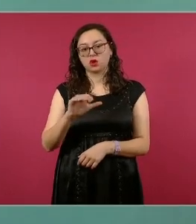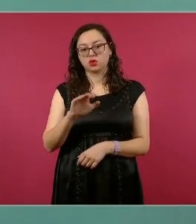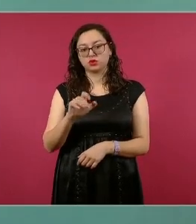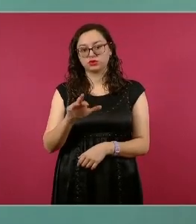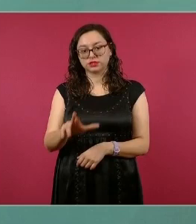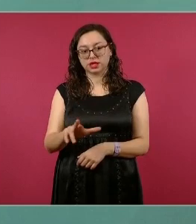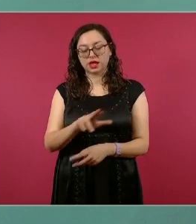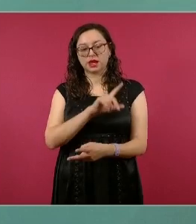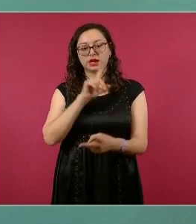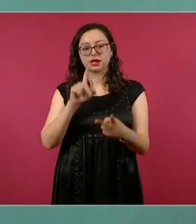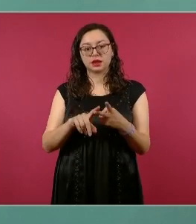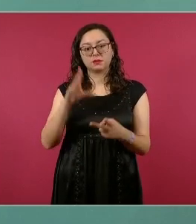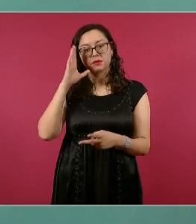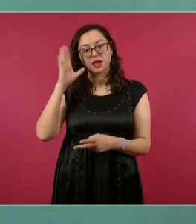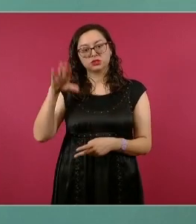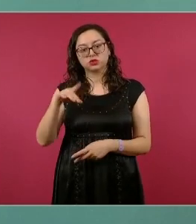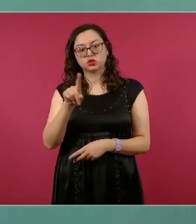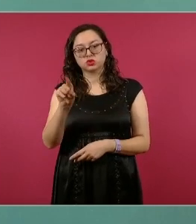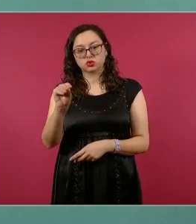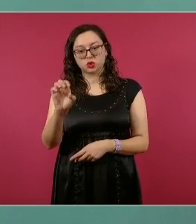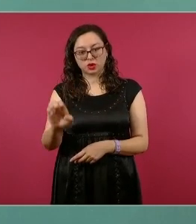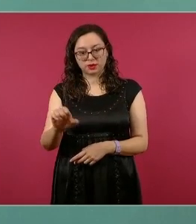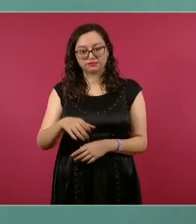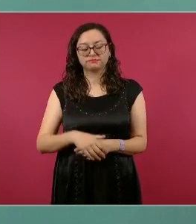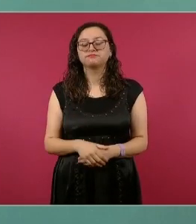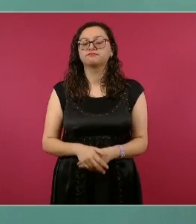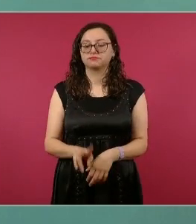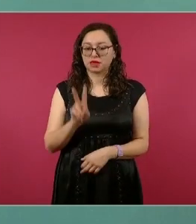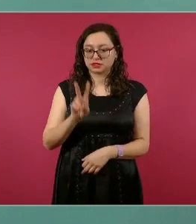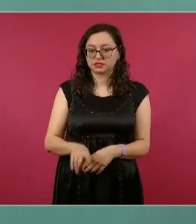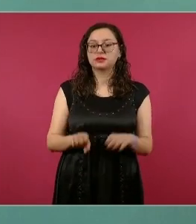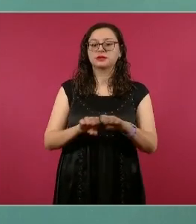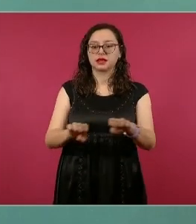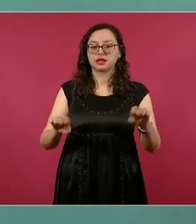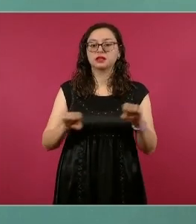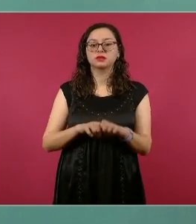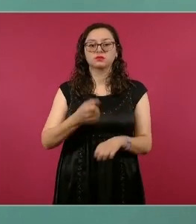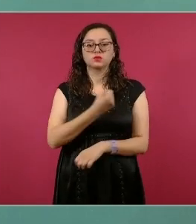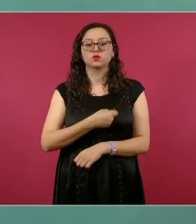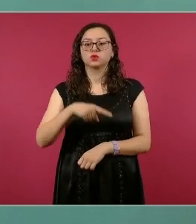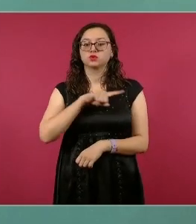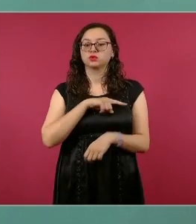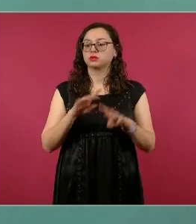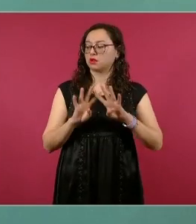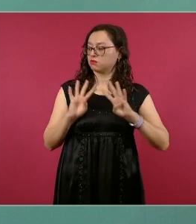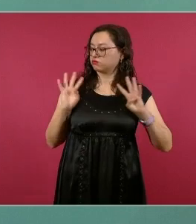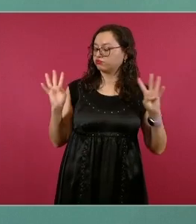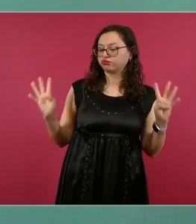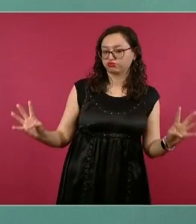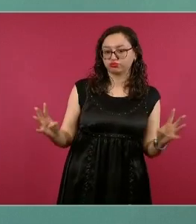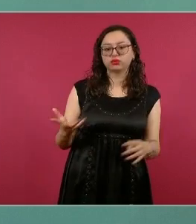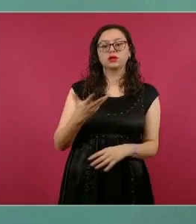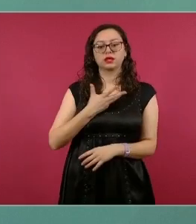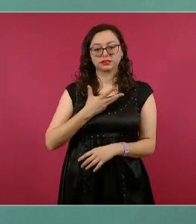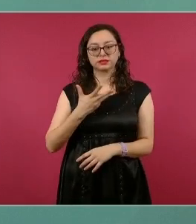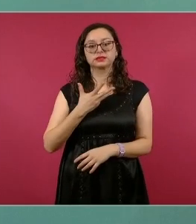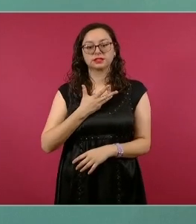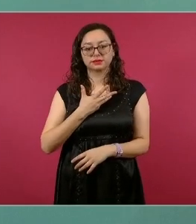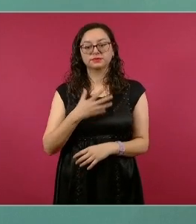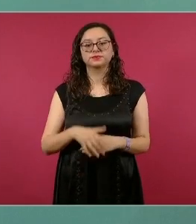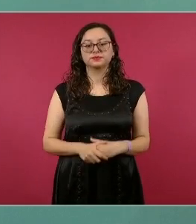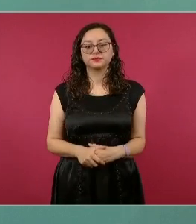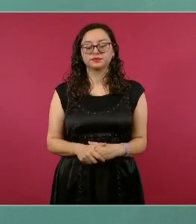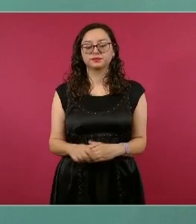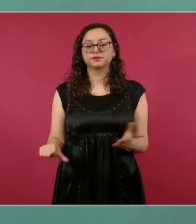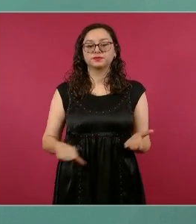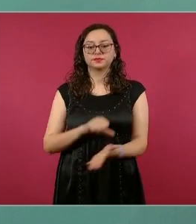Zoé Robledo. Aquí estamos, en efecto, con todo el equipo de salud y de bienestar. Estamos en el